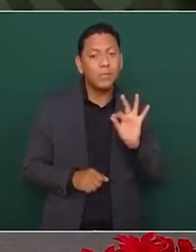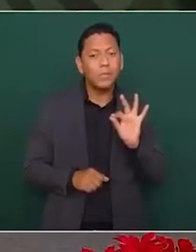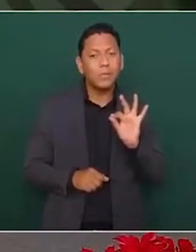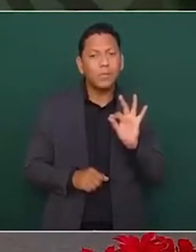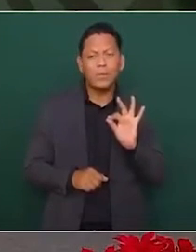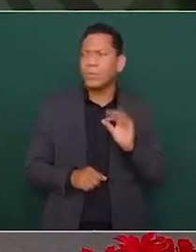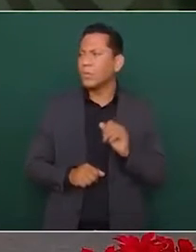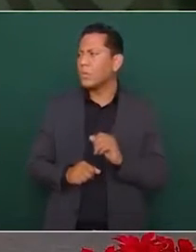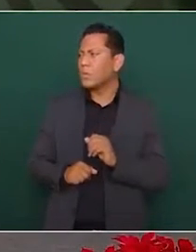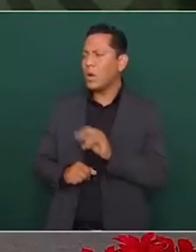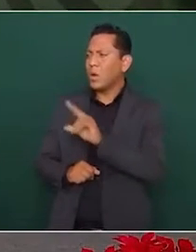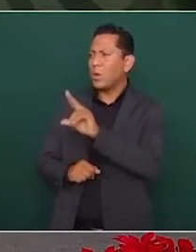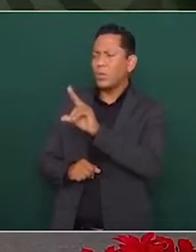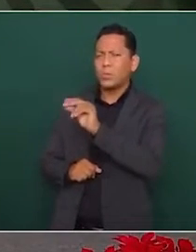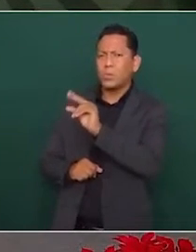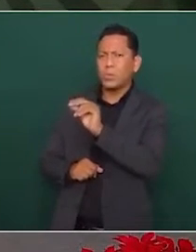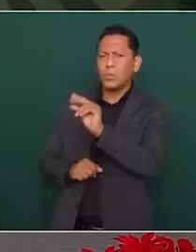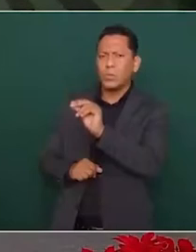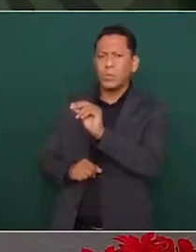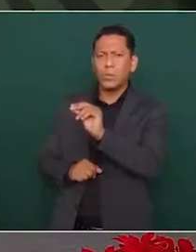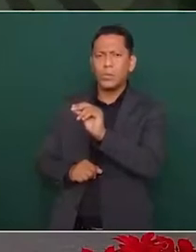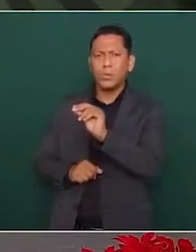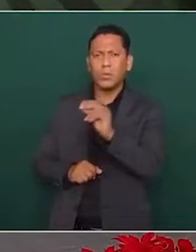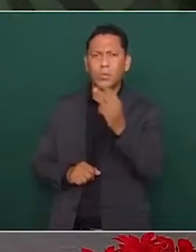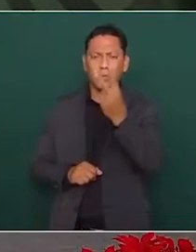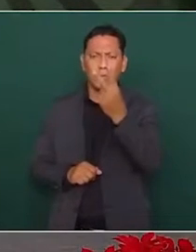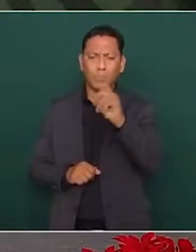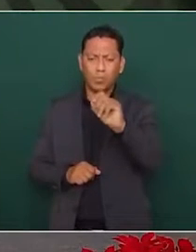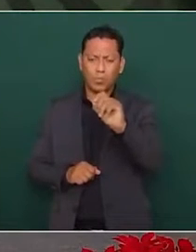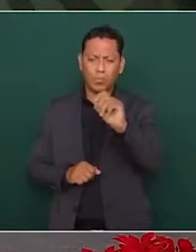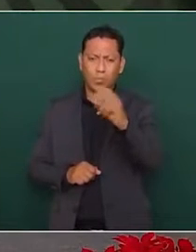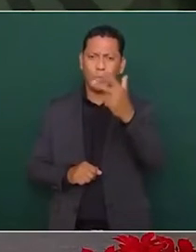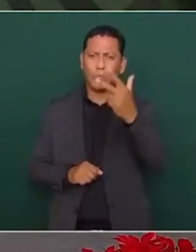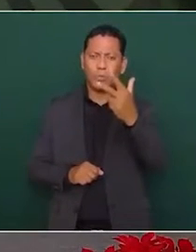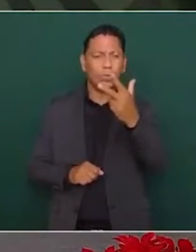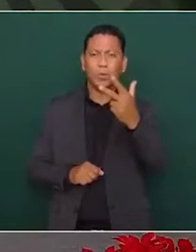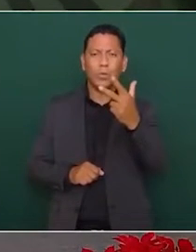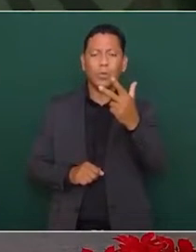No, que en vez de 2.8,